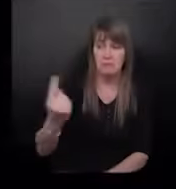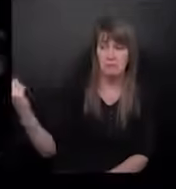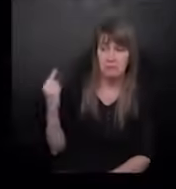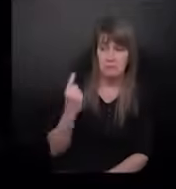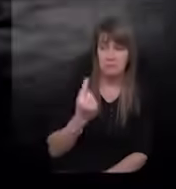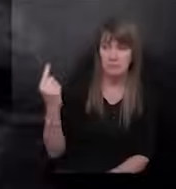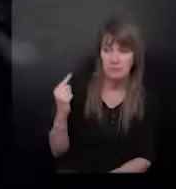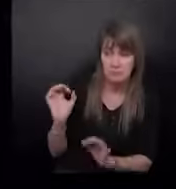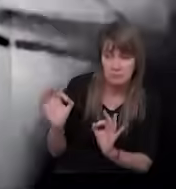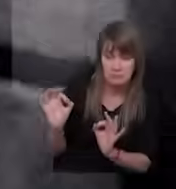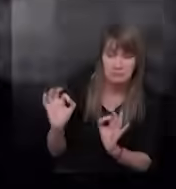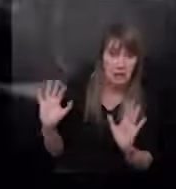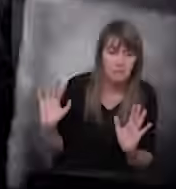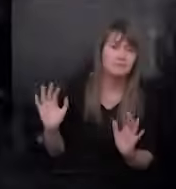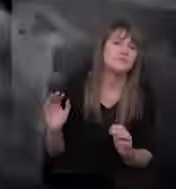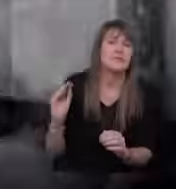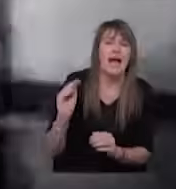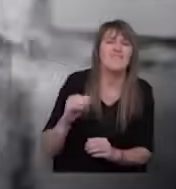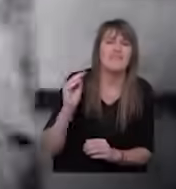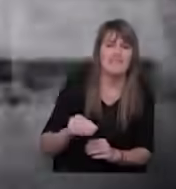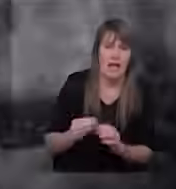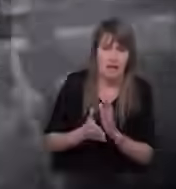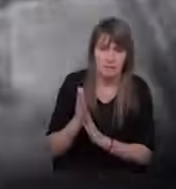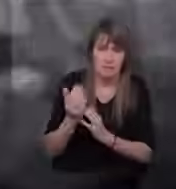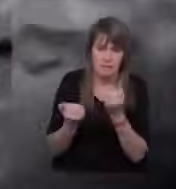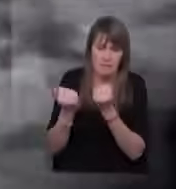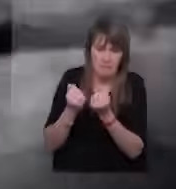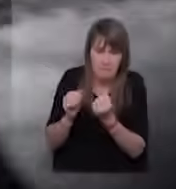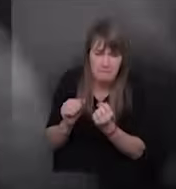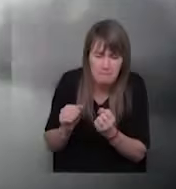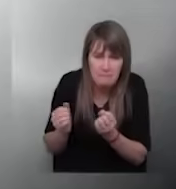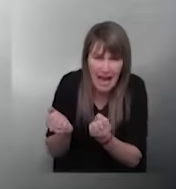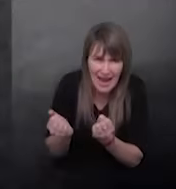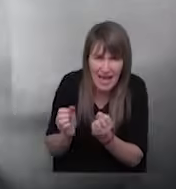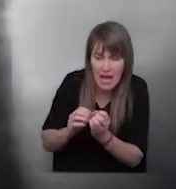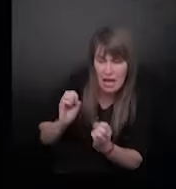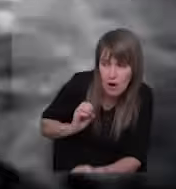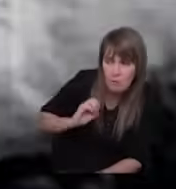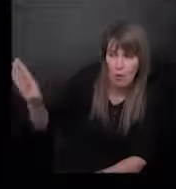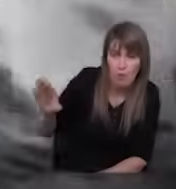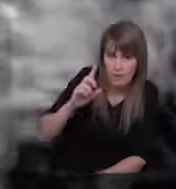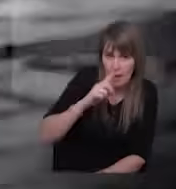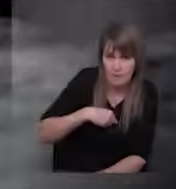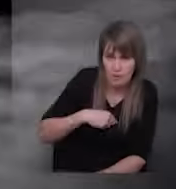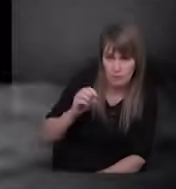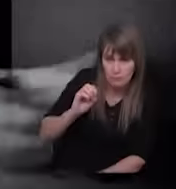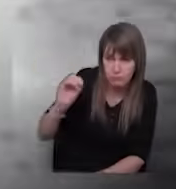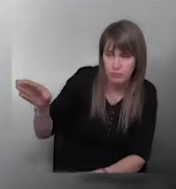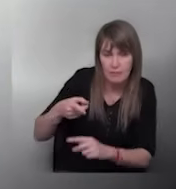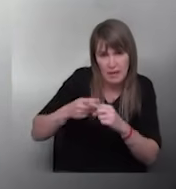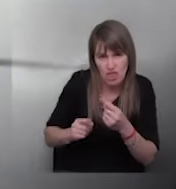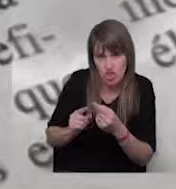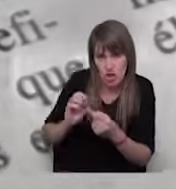anormal. No obstante, le indiqué a Rodao que apenas entre para el automóvil arrojara el artefacto, medio pan de gelinita, hacia el